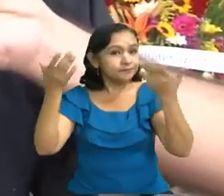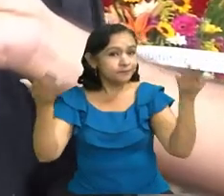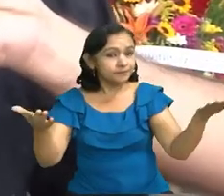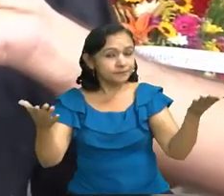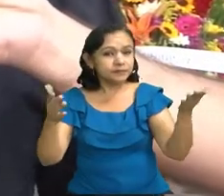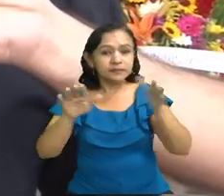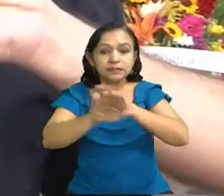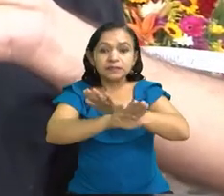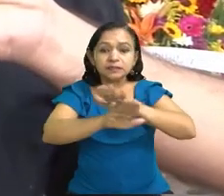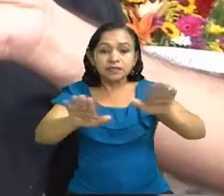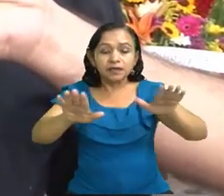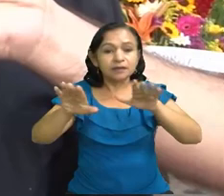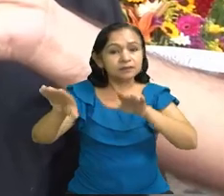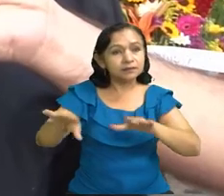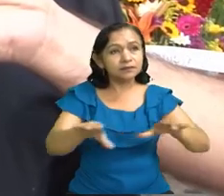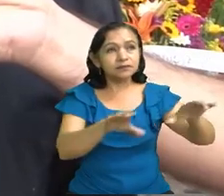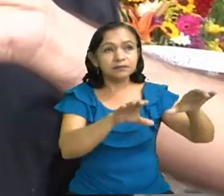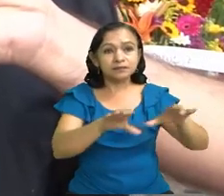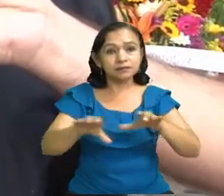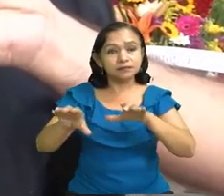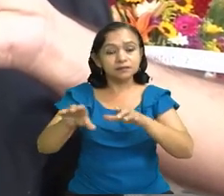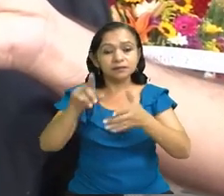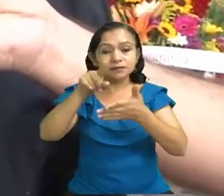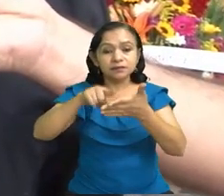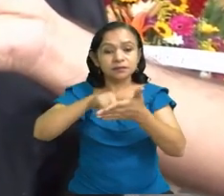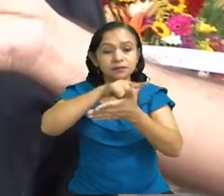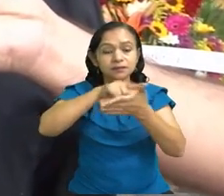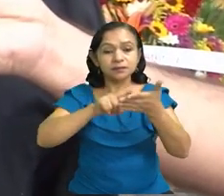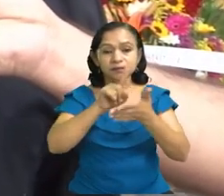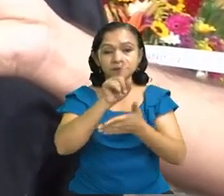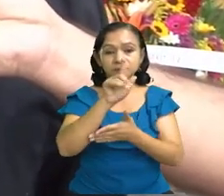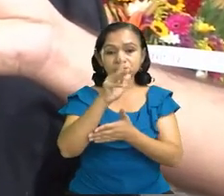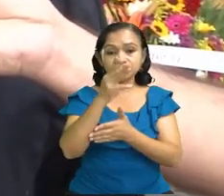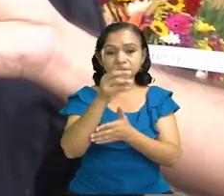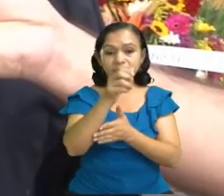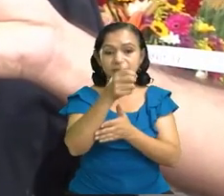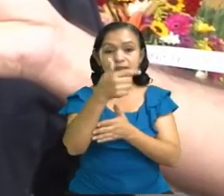el cierre de campaña de las elecciones de